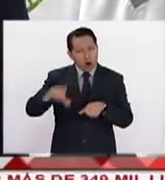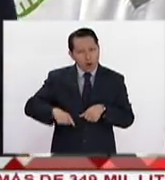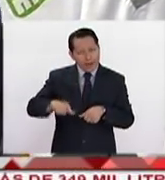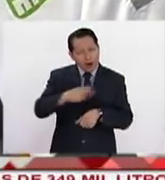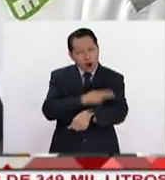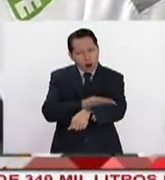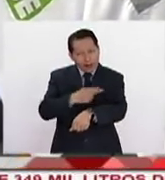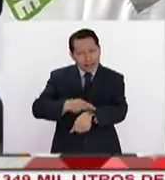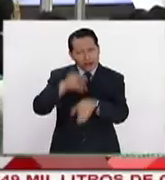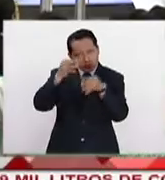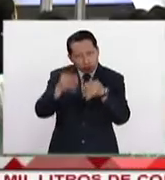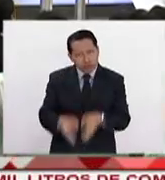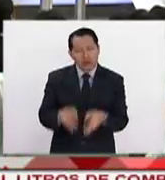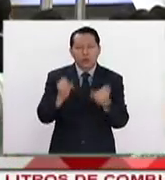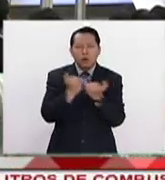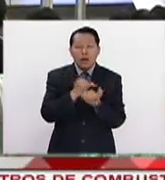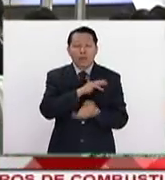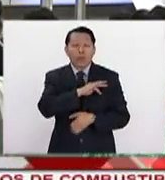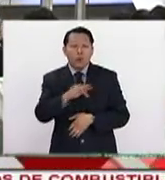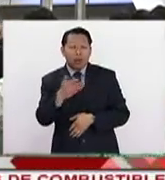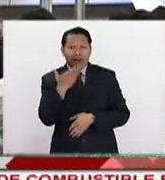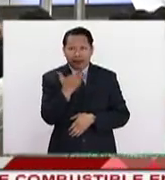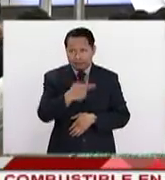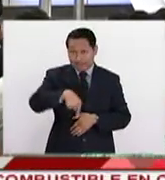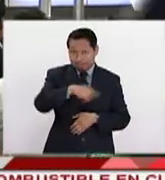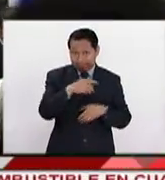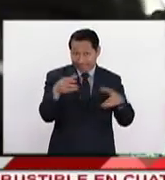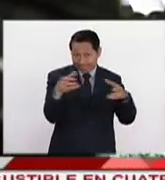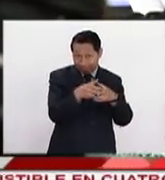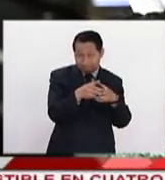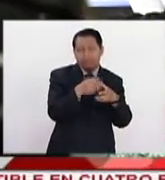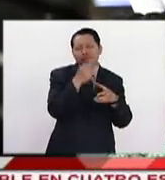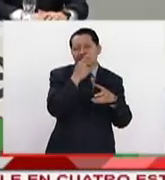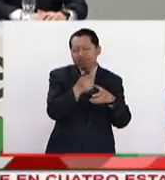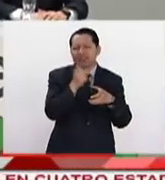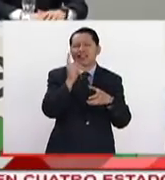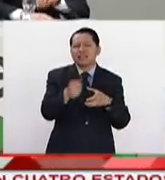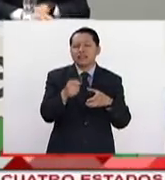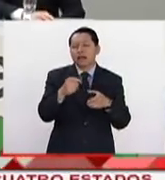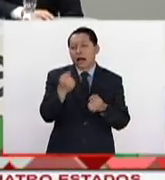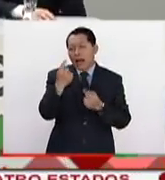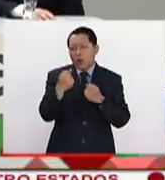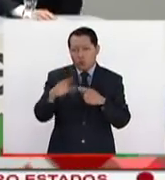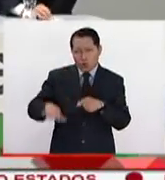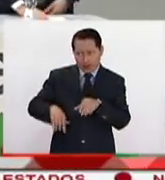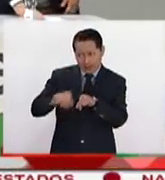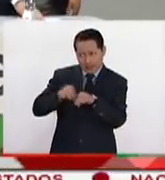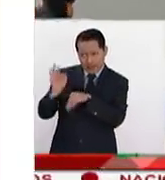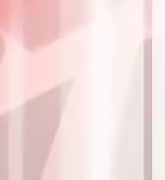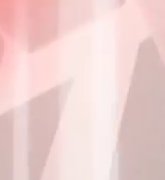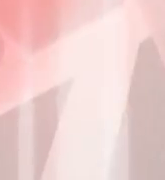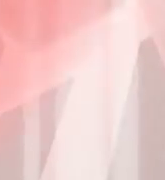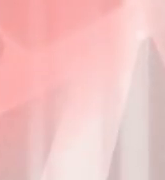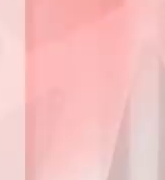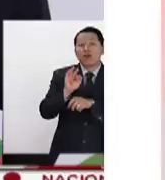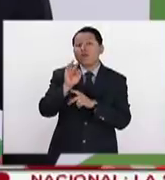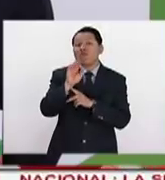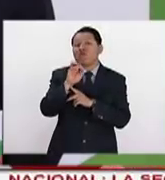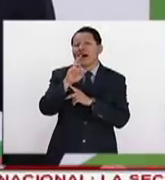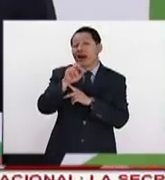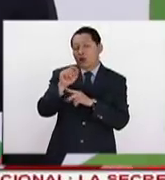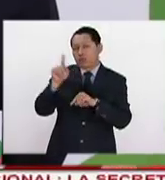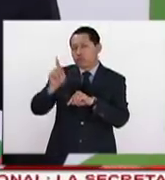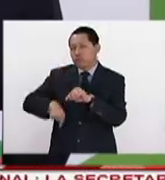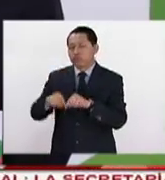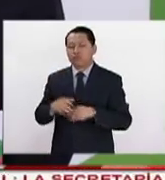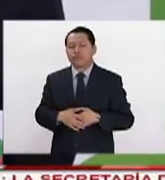solicitará a los legisladores de su coalición presentar una iniciativa para quitar el fuero a los servidores públicos.